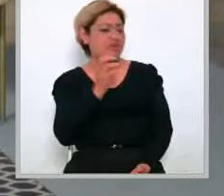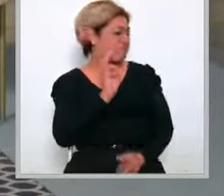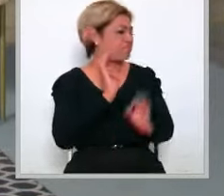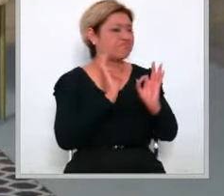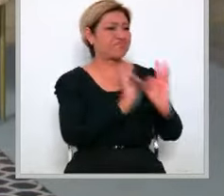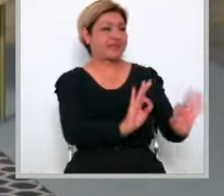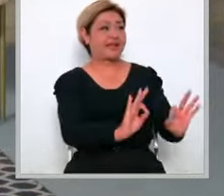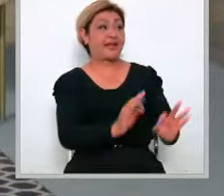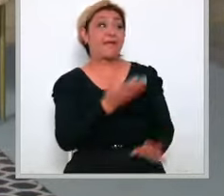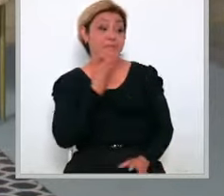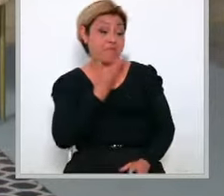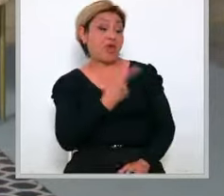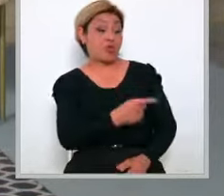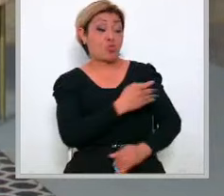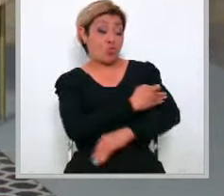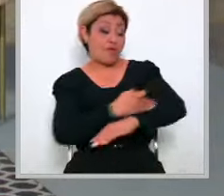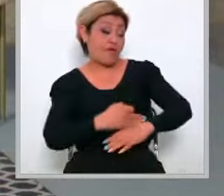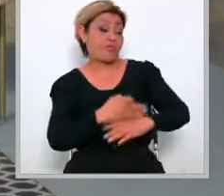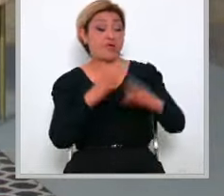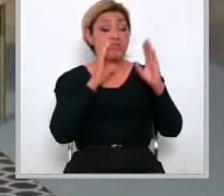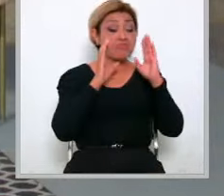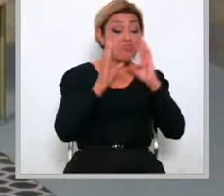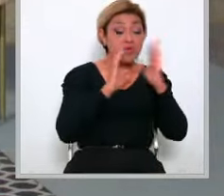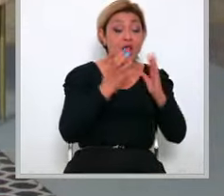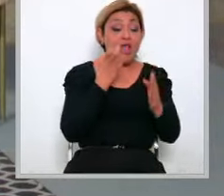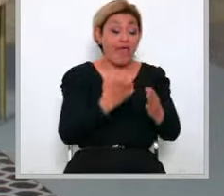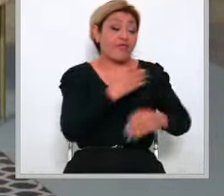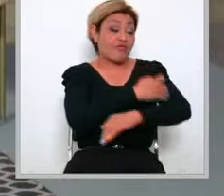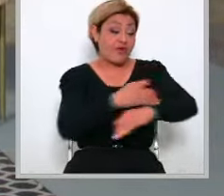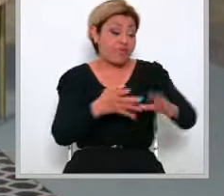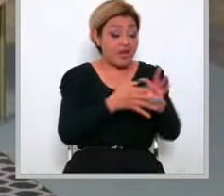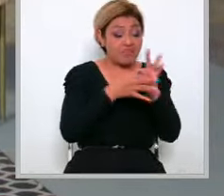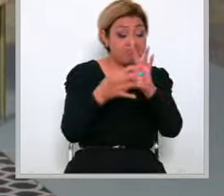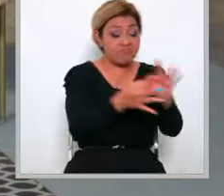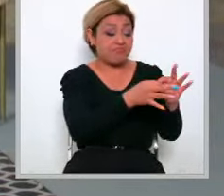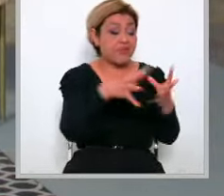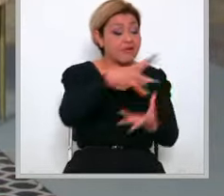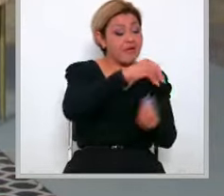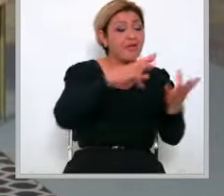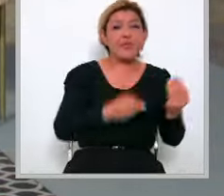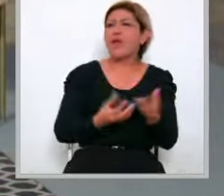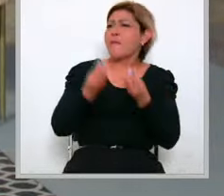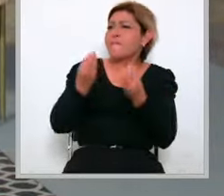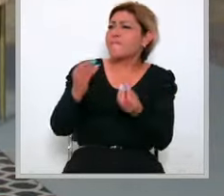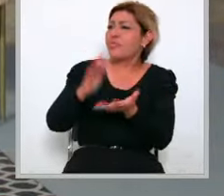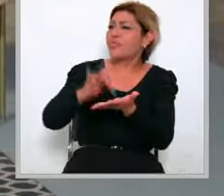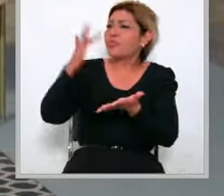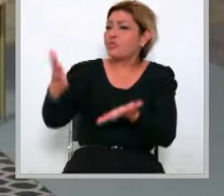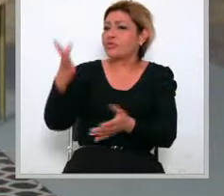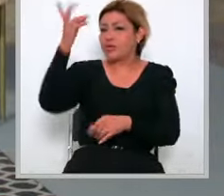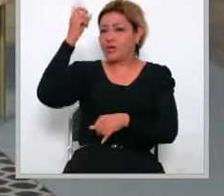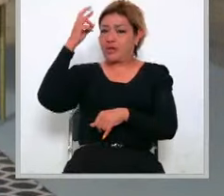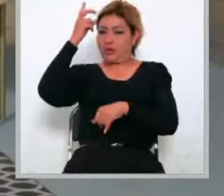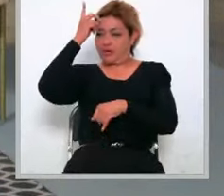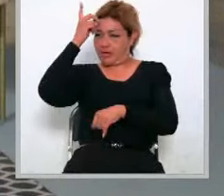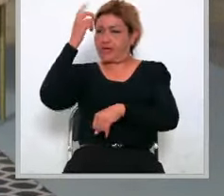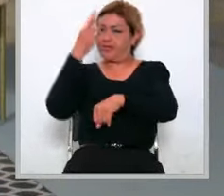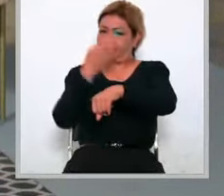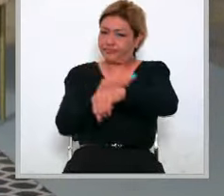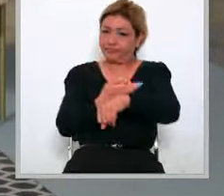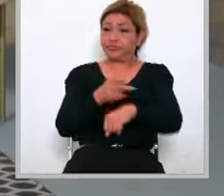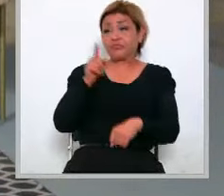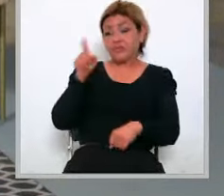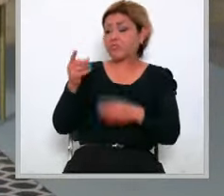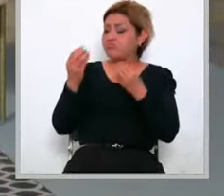estos momentos de comunicación y más cercanos cada vez como familia. Muchísimas gracias, directora Maribel, por este tiempo y la entrevista y de